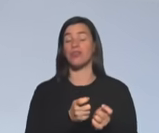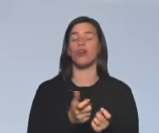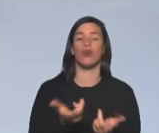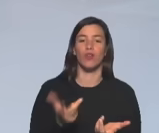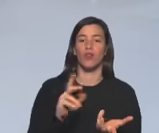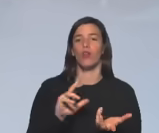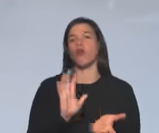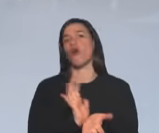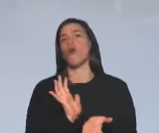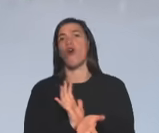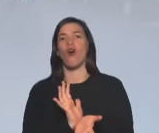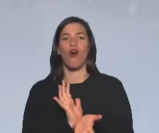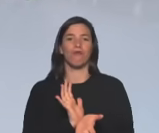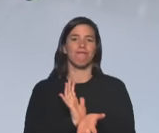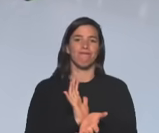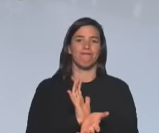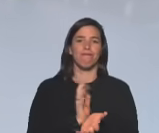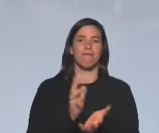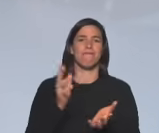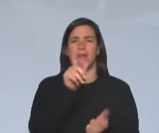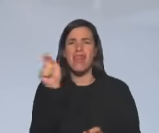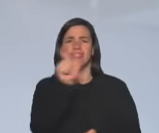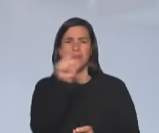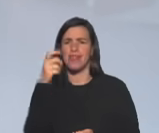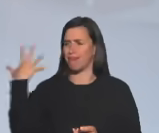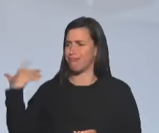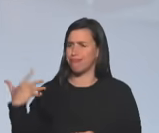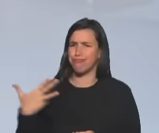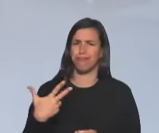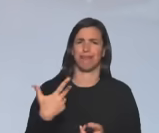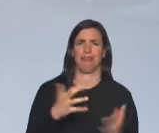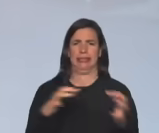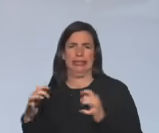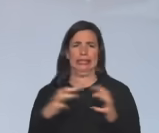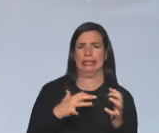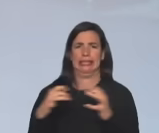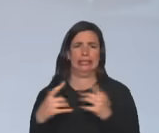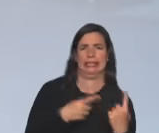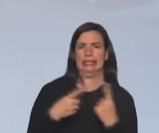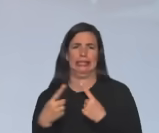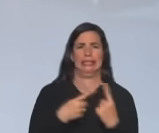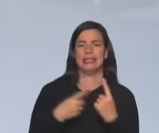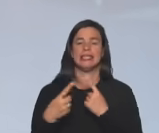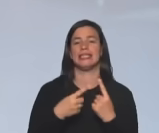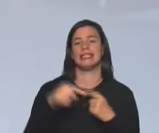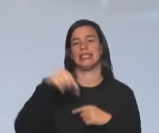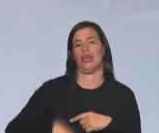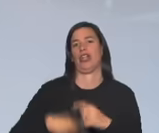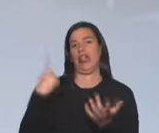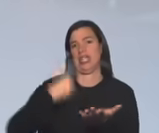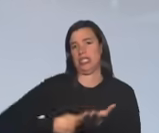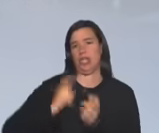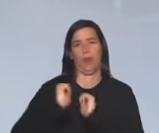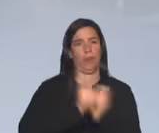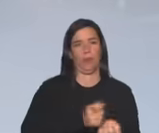el resultado de largos meses de negociación entre el Gobierno Nacional y el Gobierno de la Ciudad Autónoma de Buenos